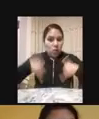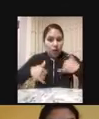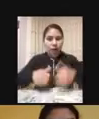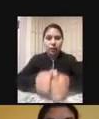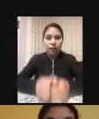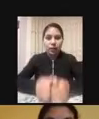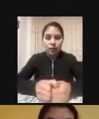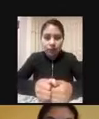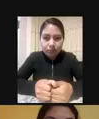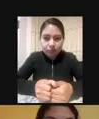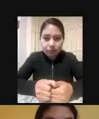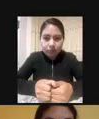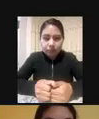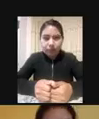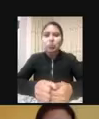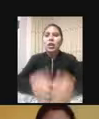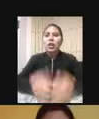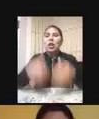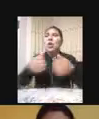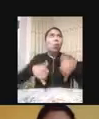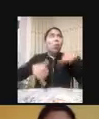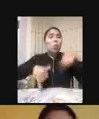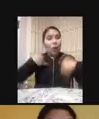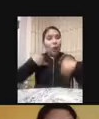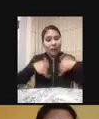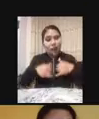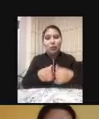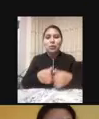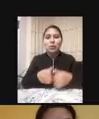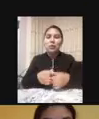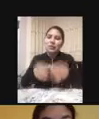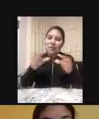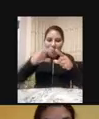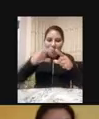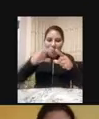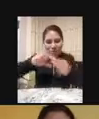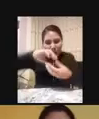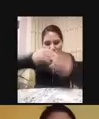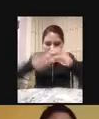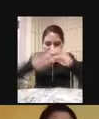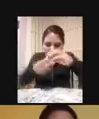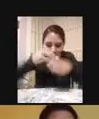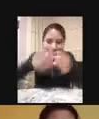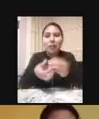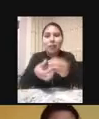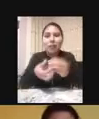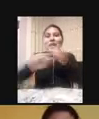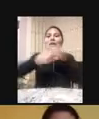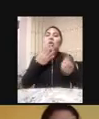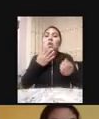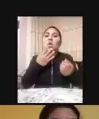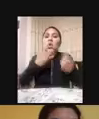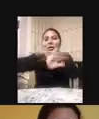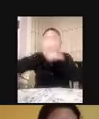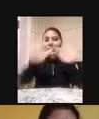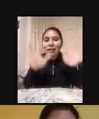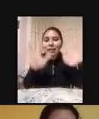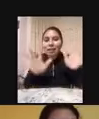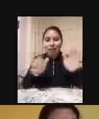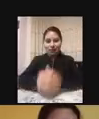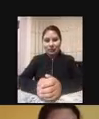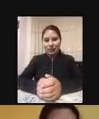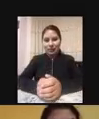al alcance o en todo caso también usar algunos espacios que están adaptados para esto. Desde realizar gateos en